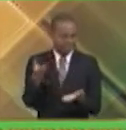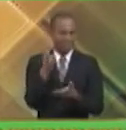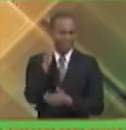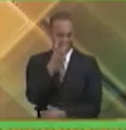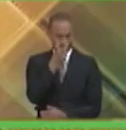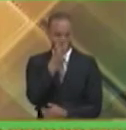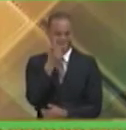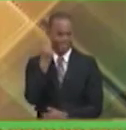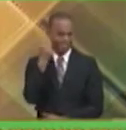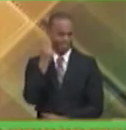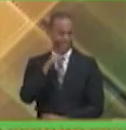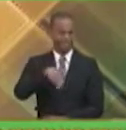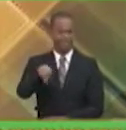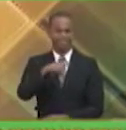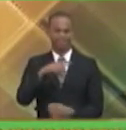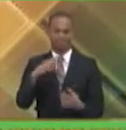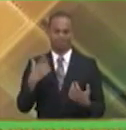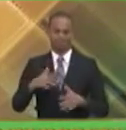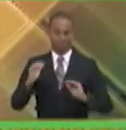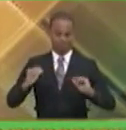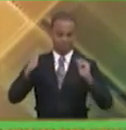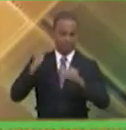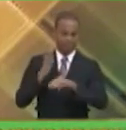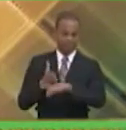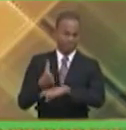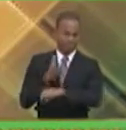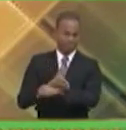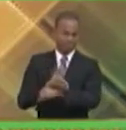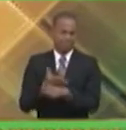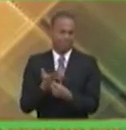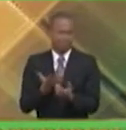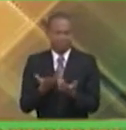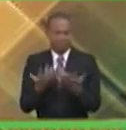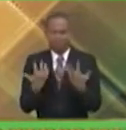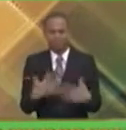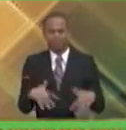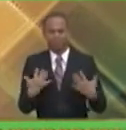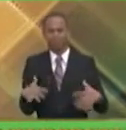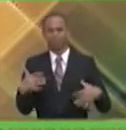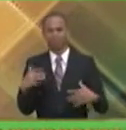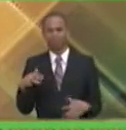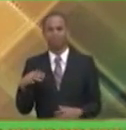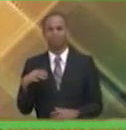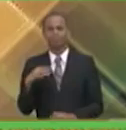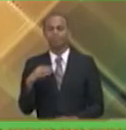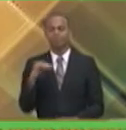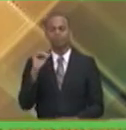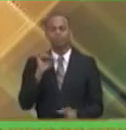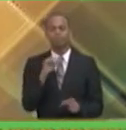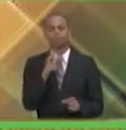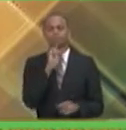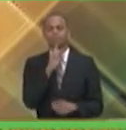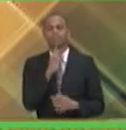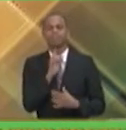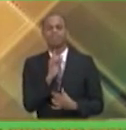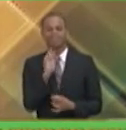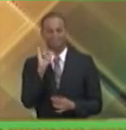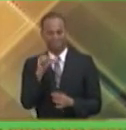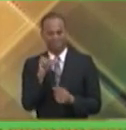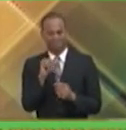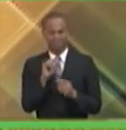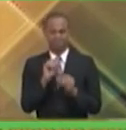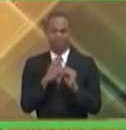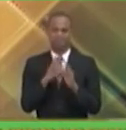desarrollarse al más alto nivel. De manera que es interesante tener, claro, esto como